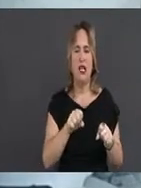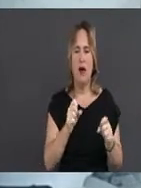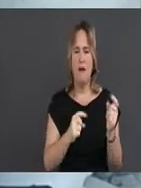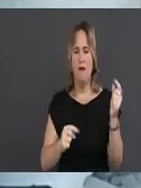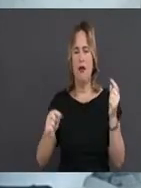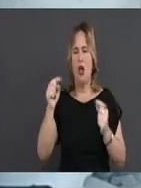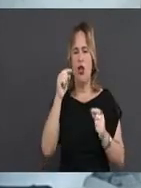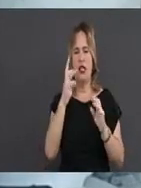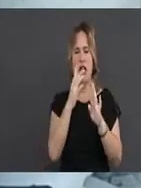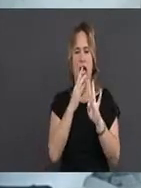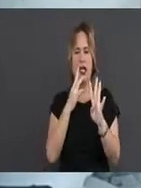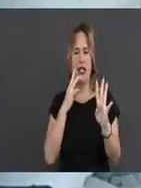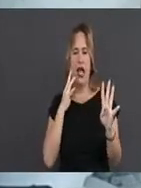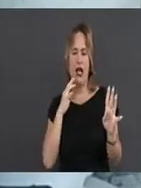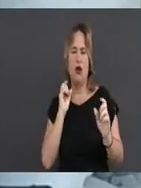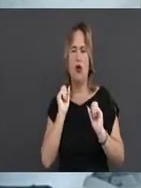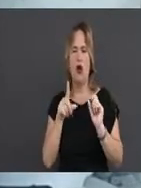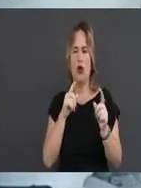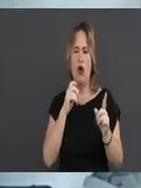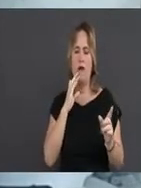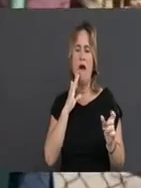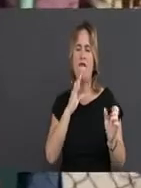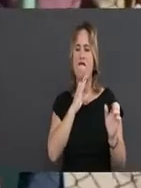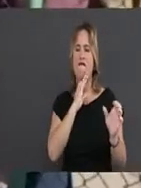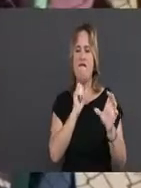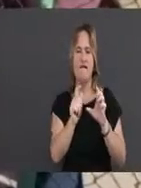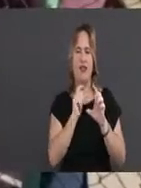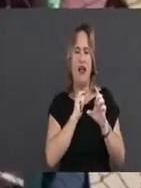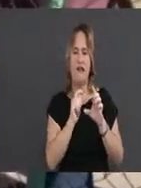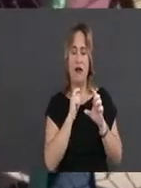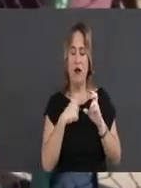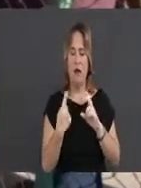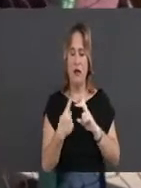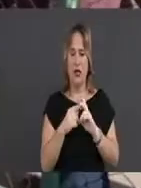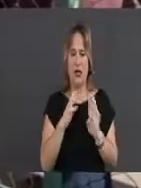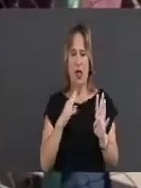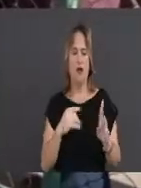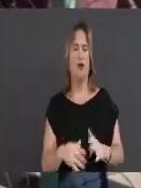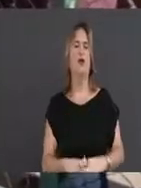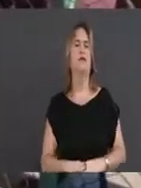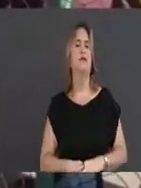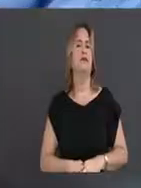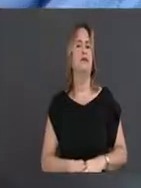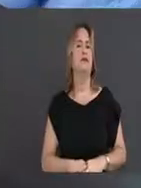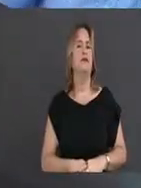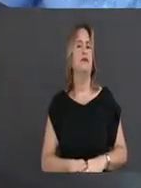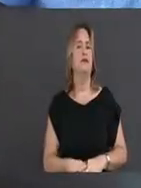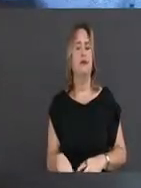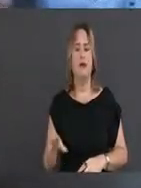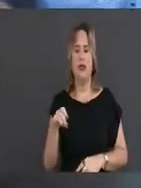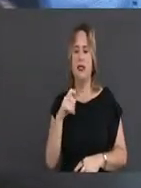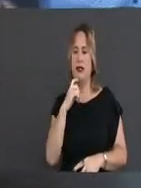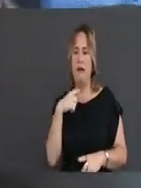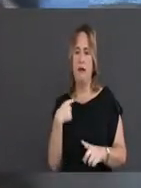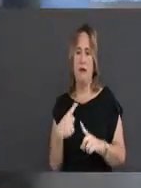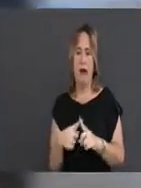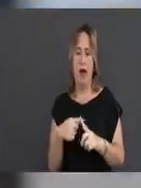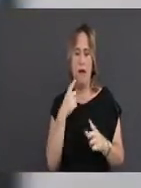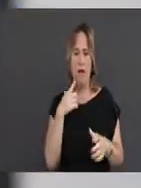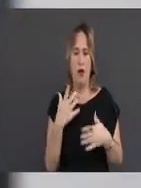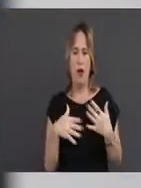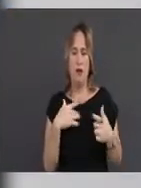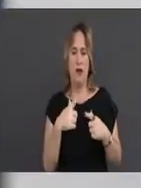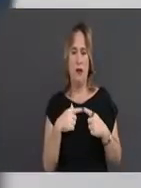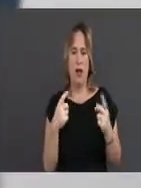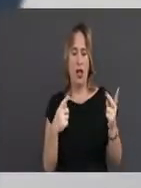prioridad en la compra por transfer móvil y las colas muy polémicos, siendo las de mayores tendencias las